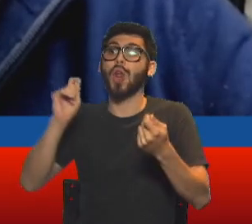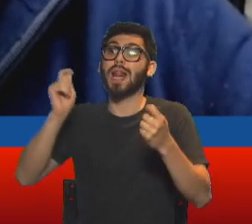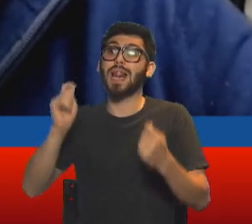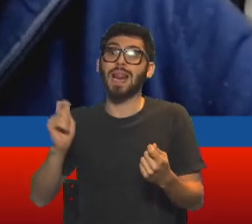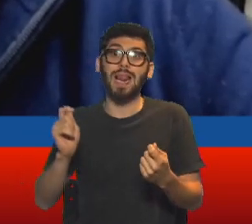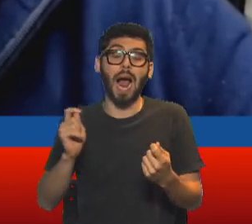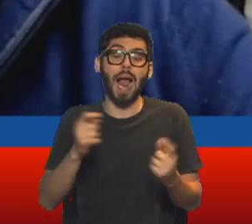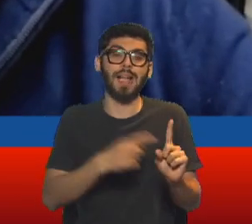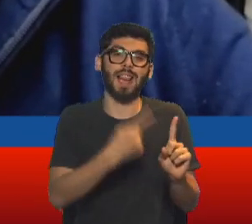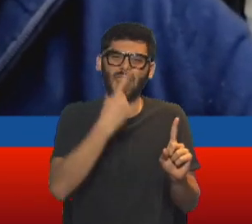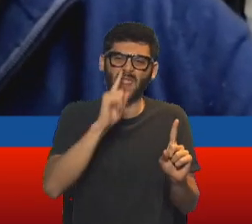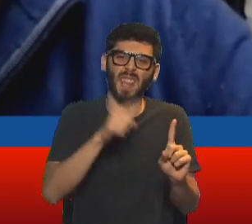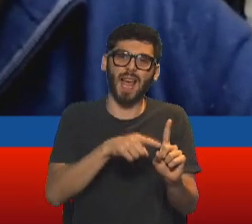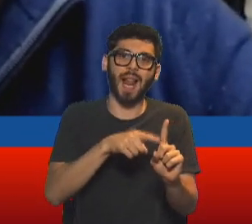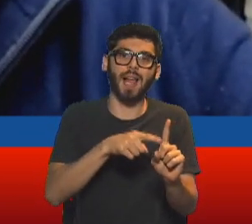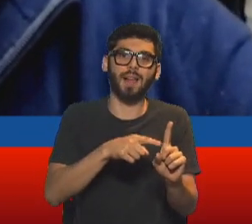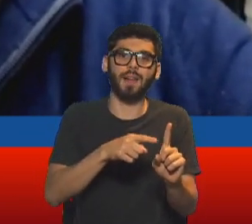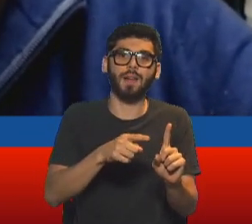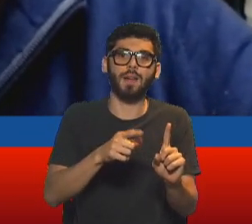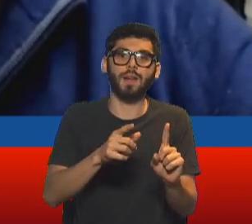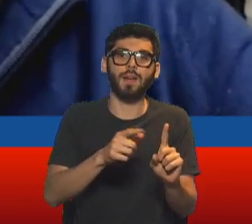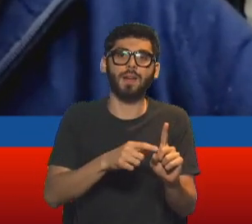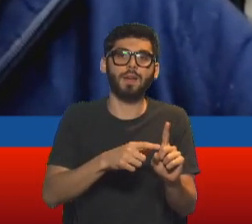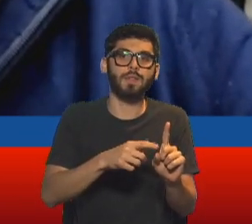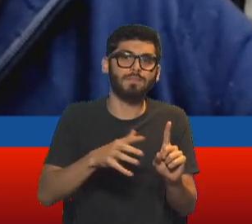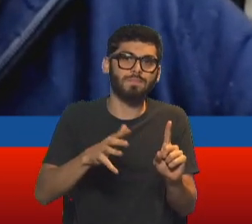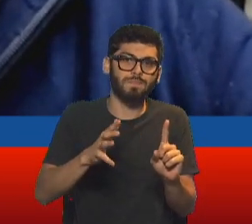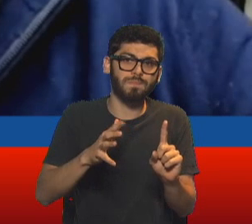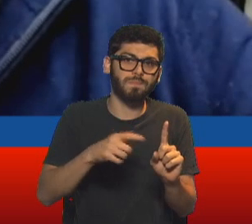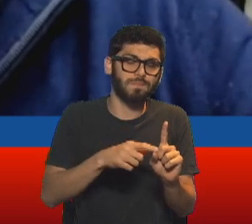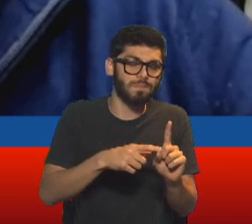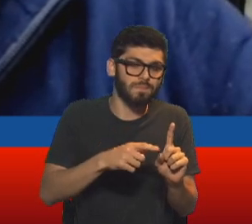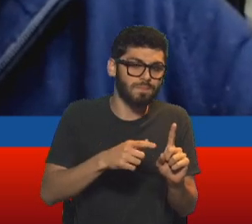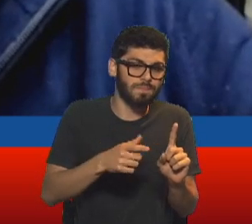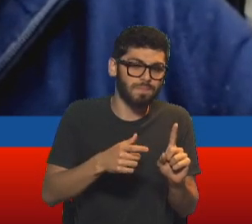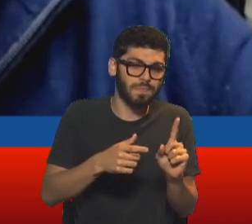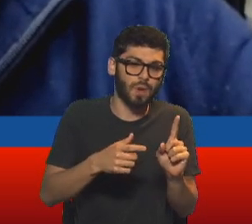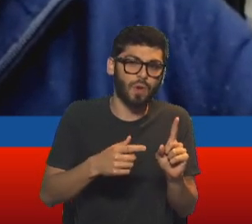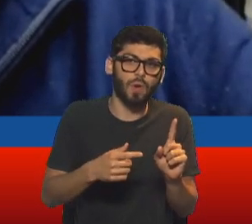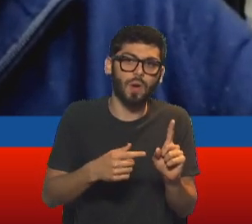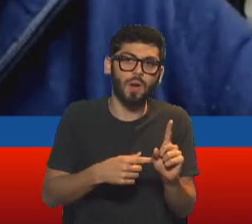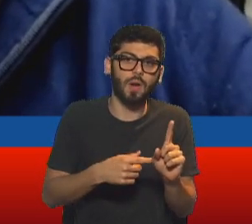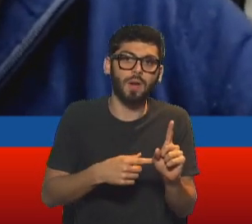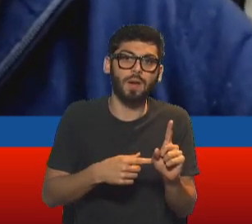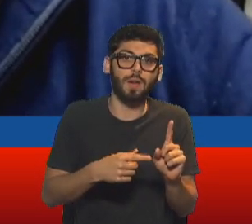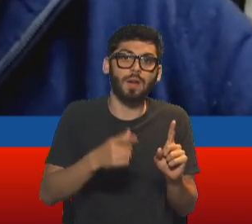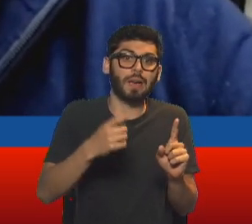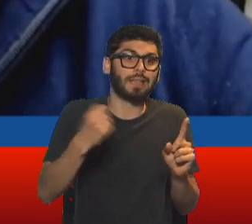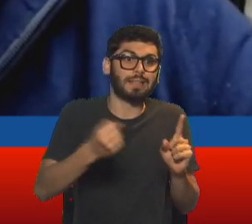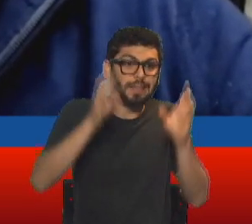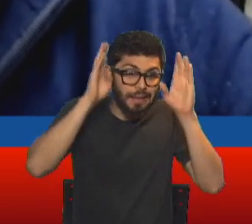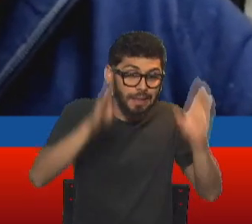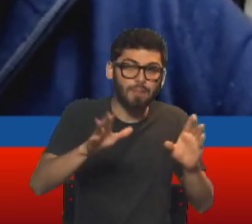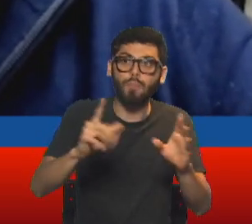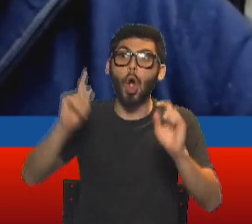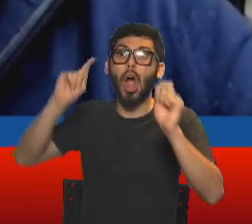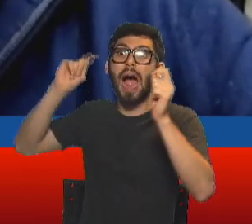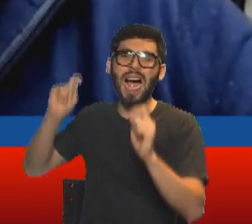de Rosenkrantz? Desde afuera me parece que no, que son dos estilos diferentes. ¿Cómo lo ve usted? No, sí, son dos estilos